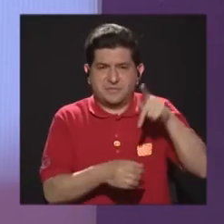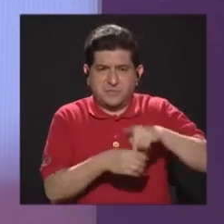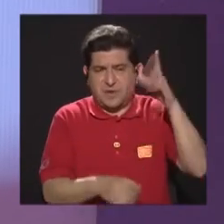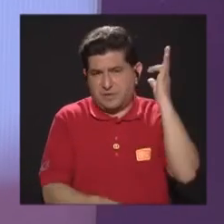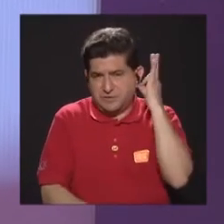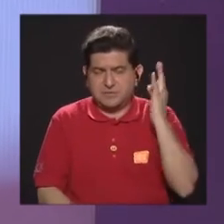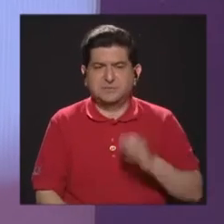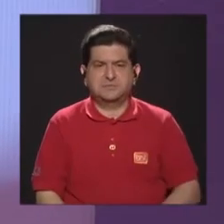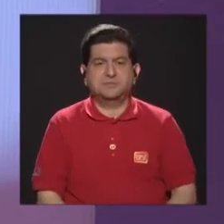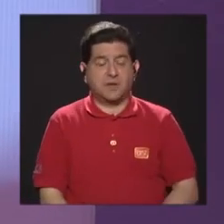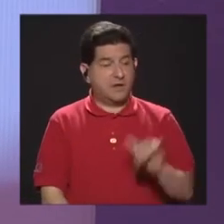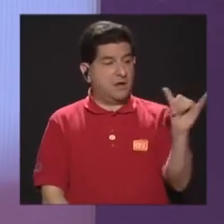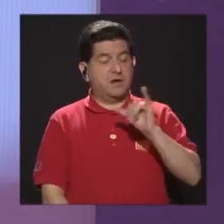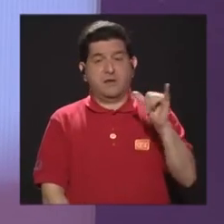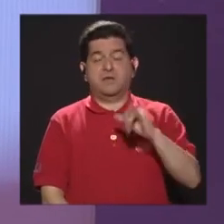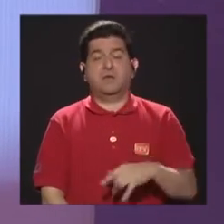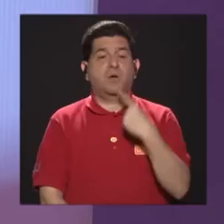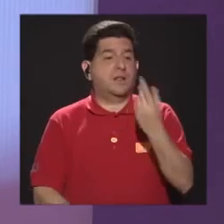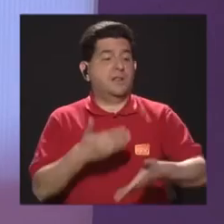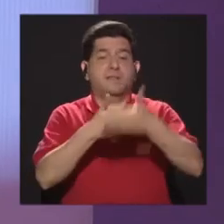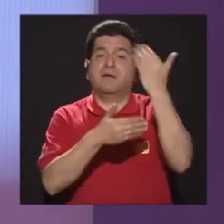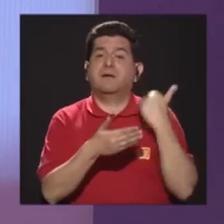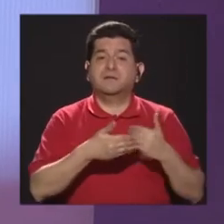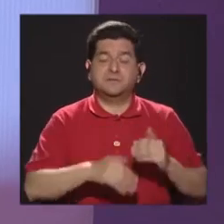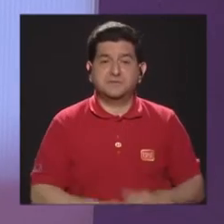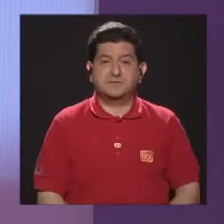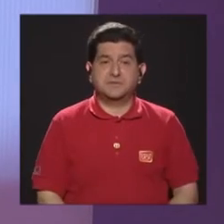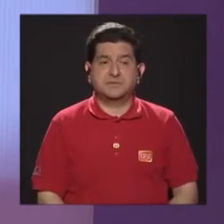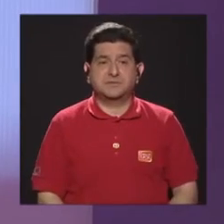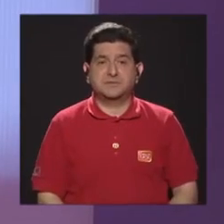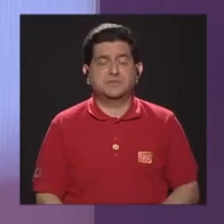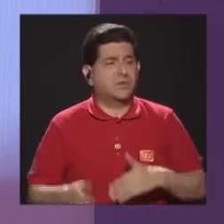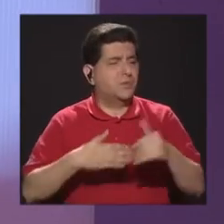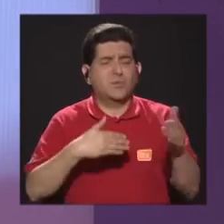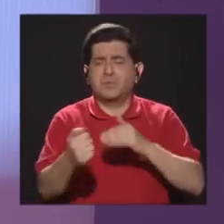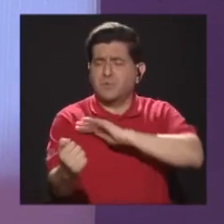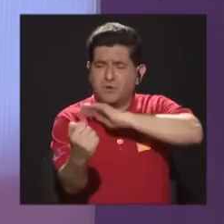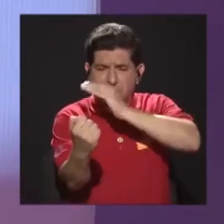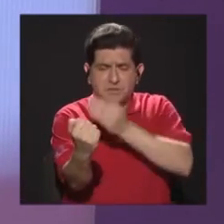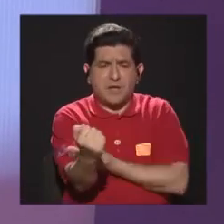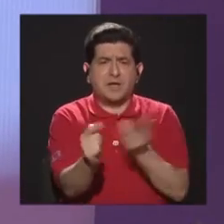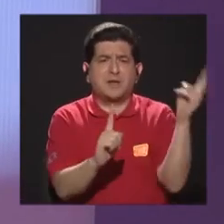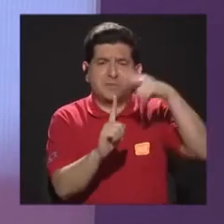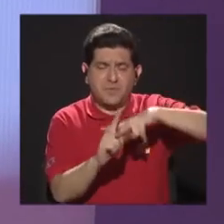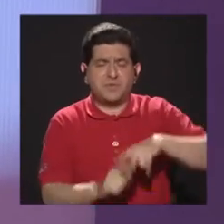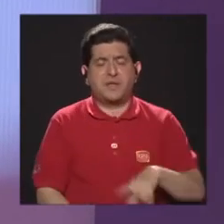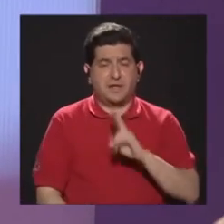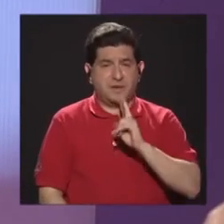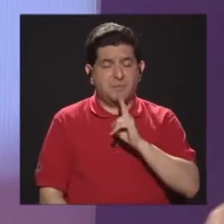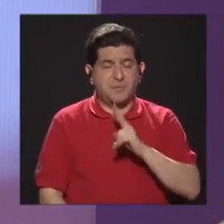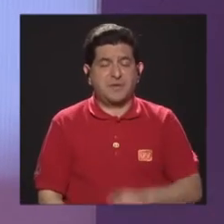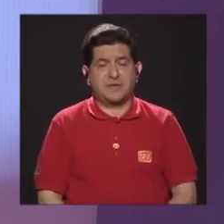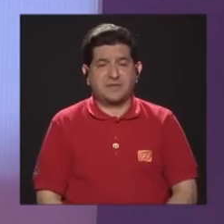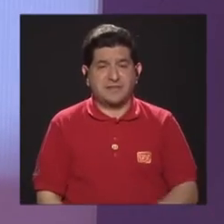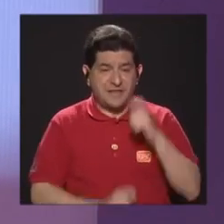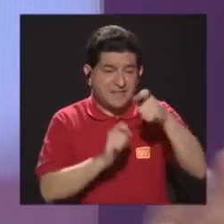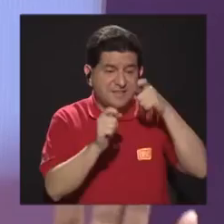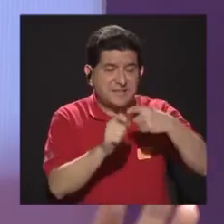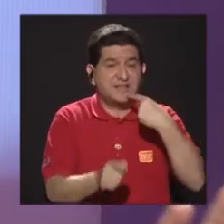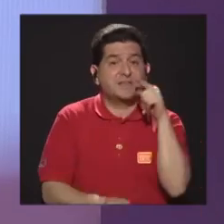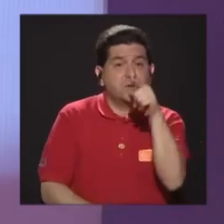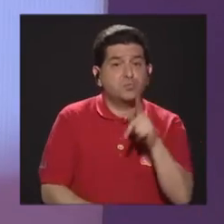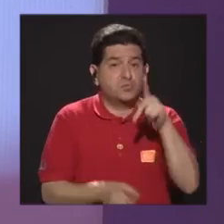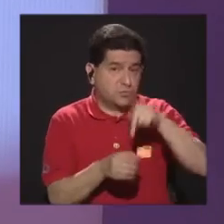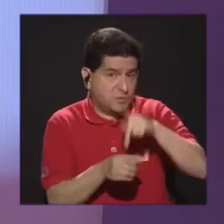mujeres y también, pues, lo que les decía, por muy empoderada que estén, hay una realidad material que dice, bueno, si usted se